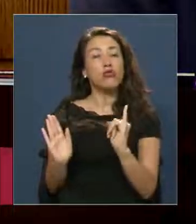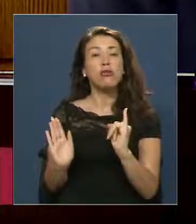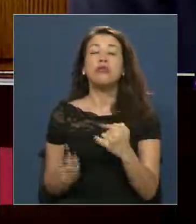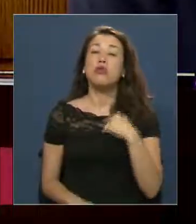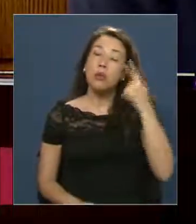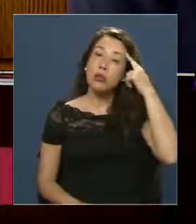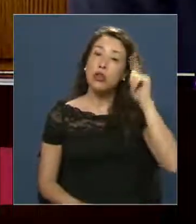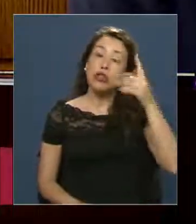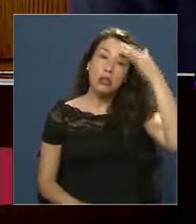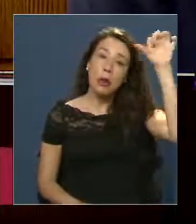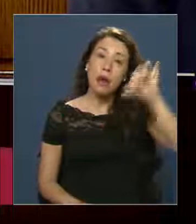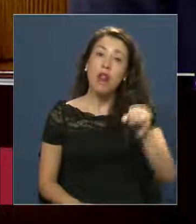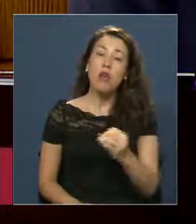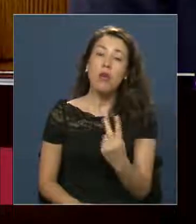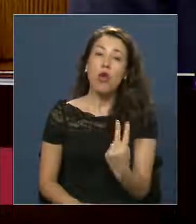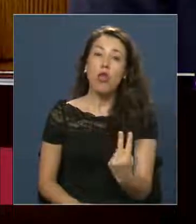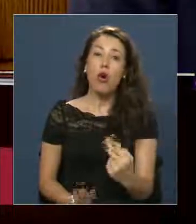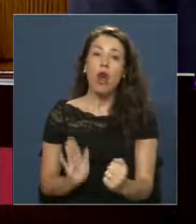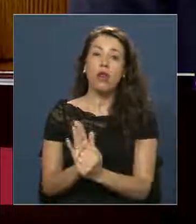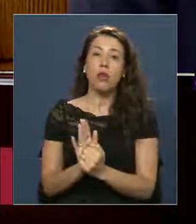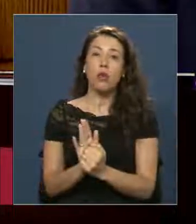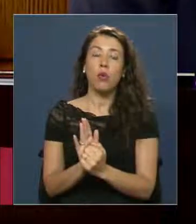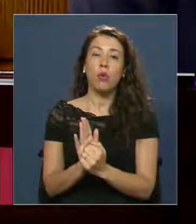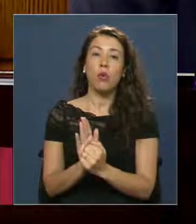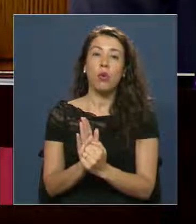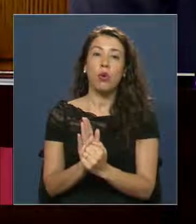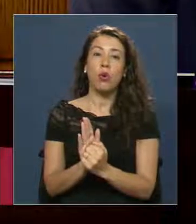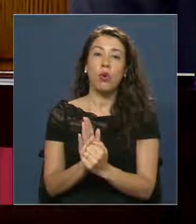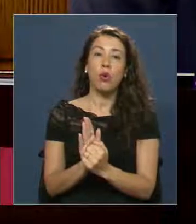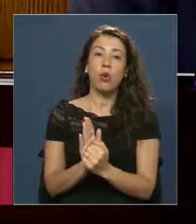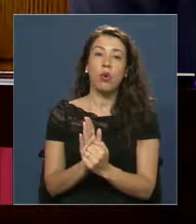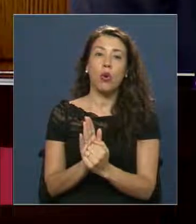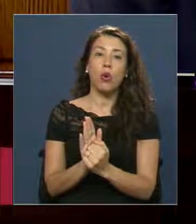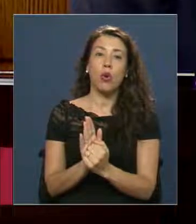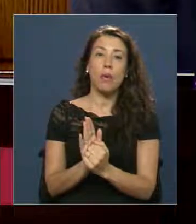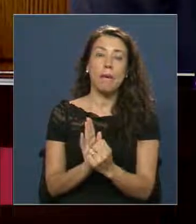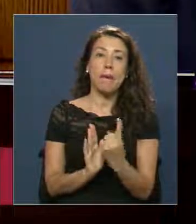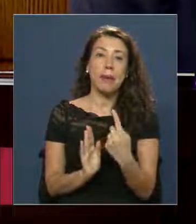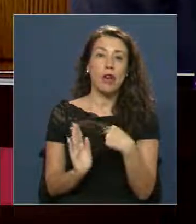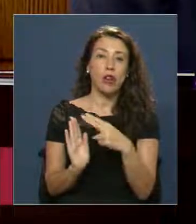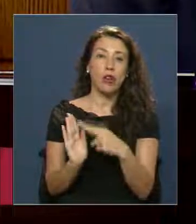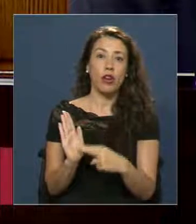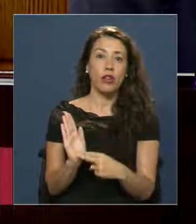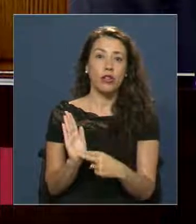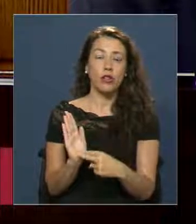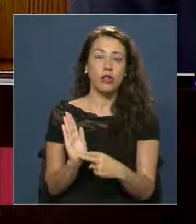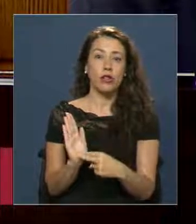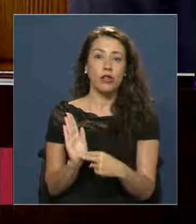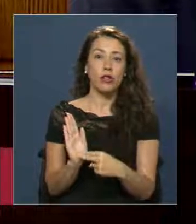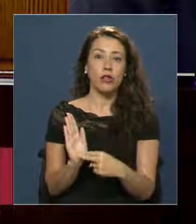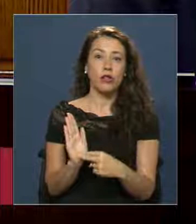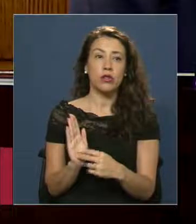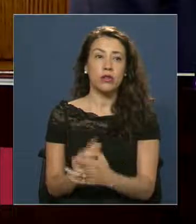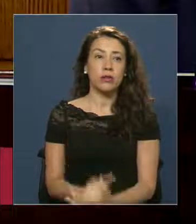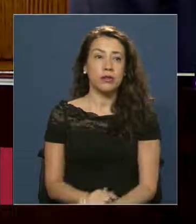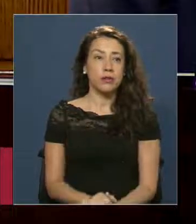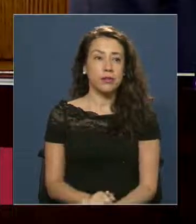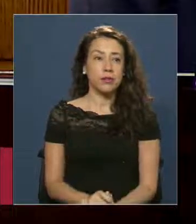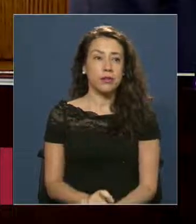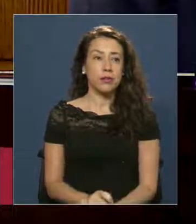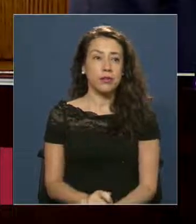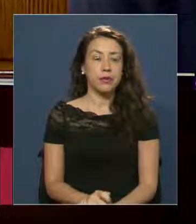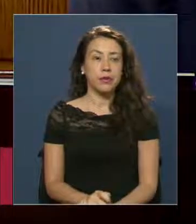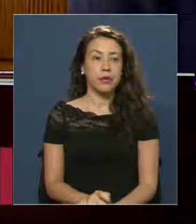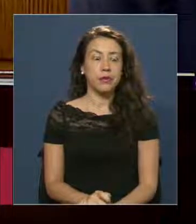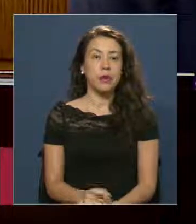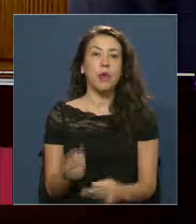mal el número 2 del artículo 1 que estamos leyendo, el que dice, el